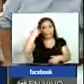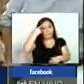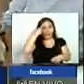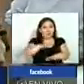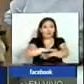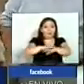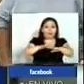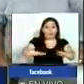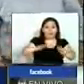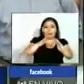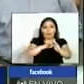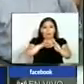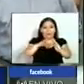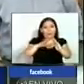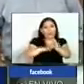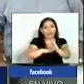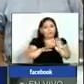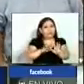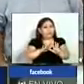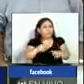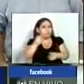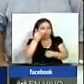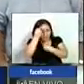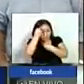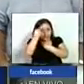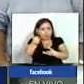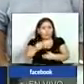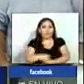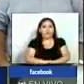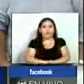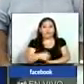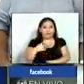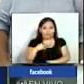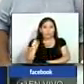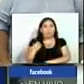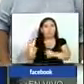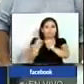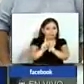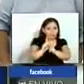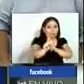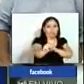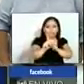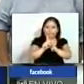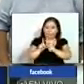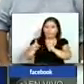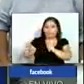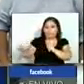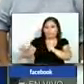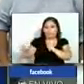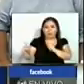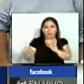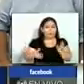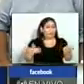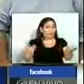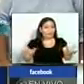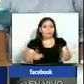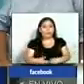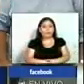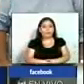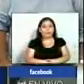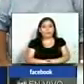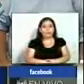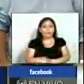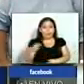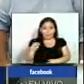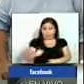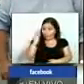cuarentena Están haciendo Caso De las medidas Se está guardando El distanciamiento Social Todos Hasta Todos los